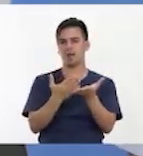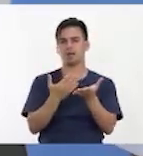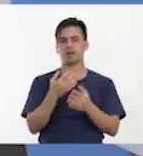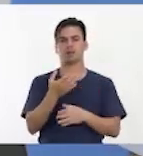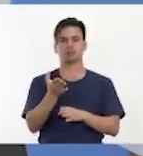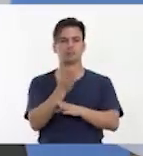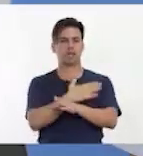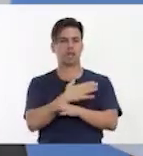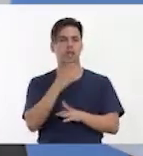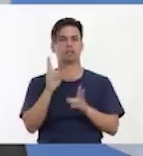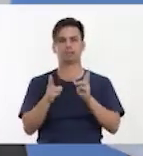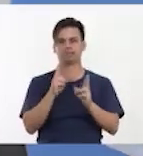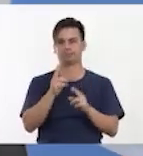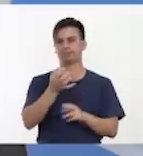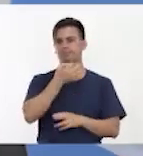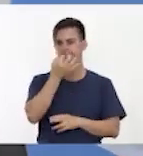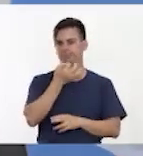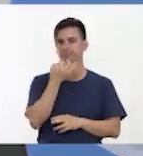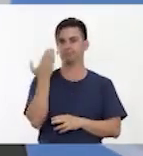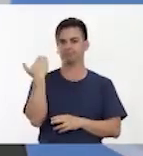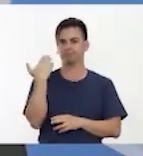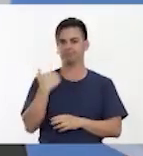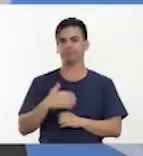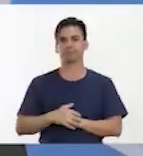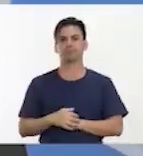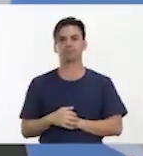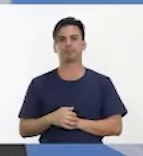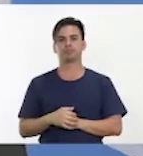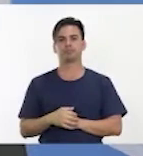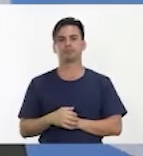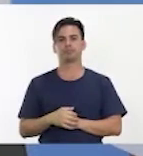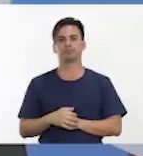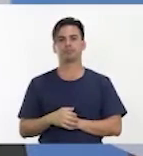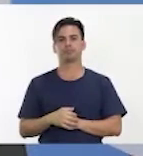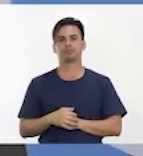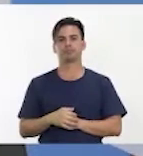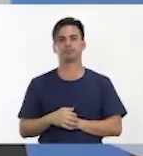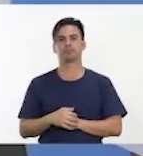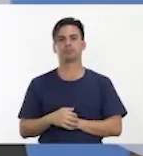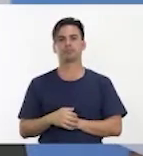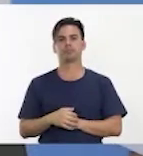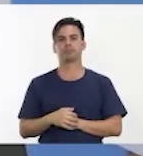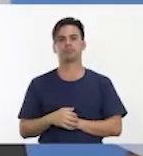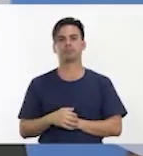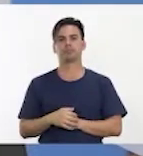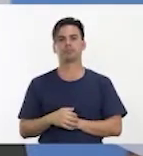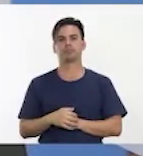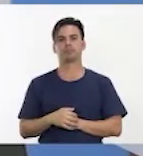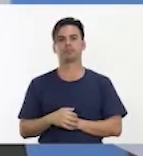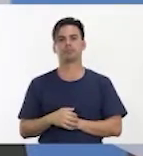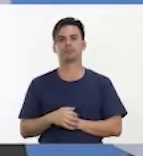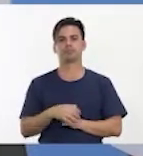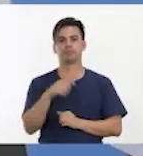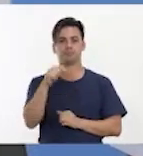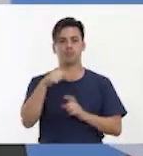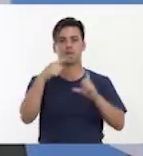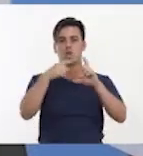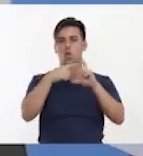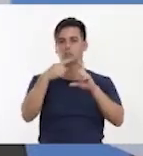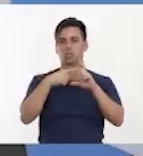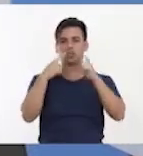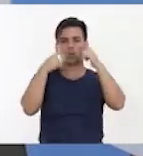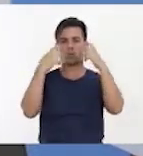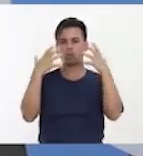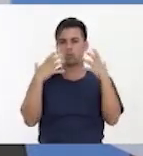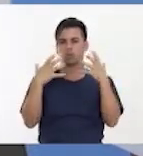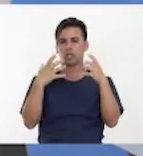hemos orientado el estudio de este contenido. Esto es un contenido